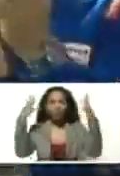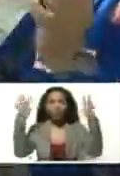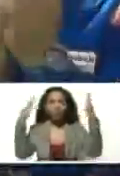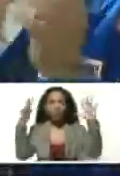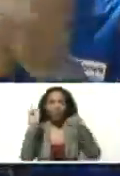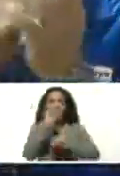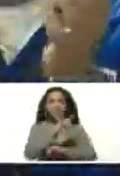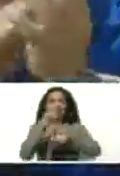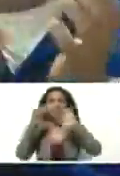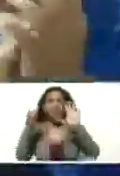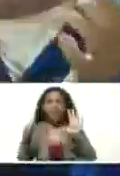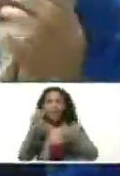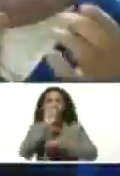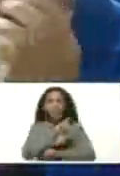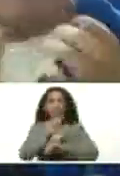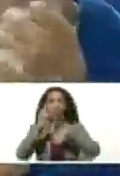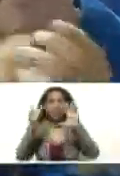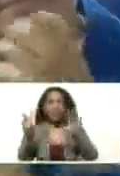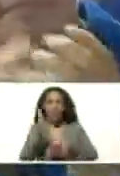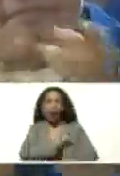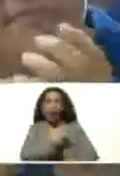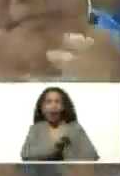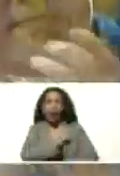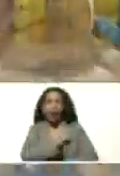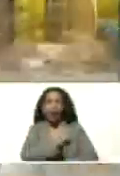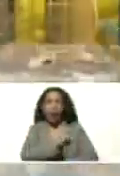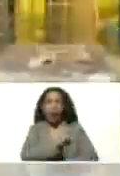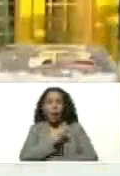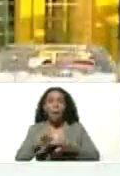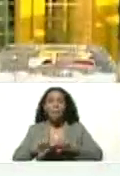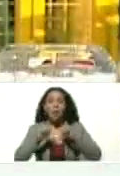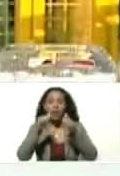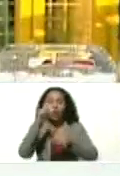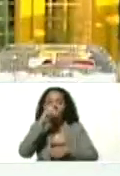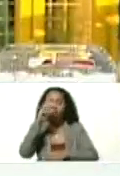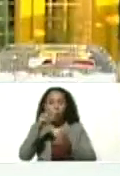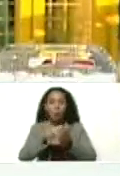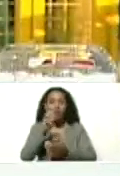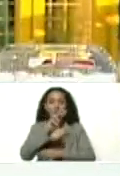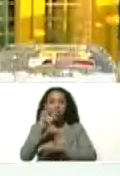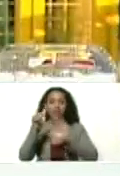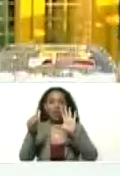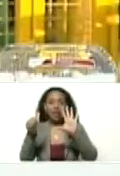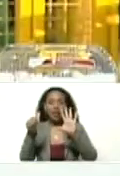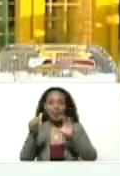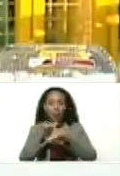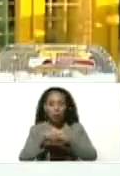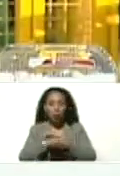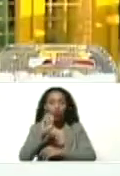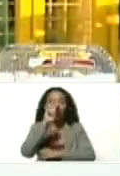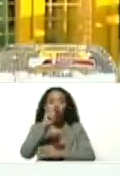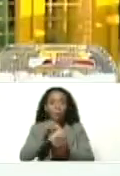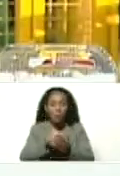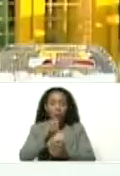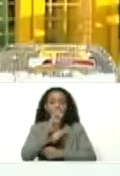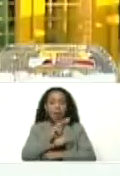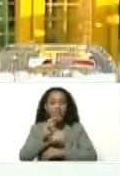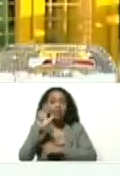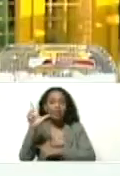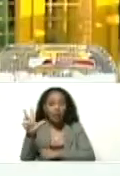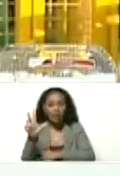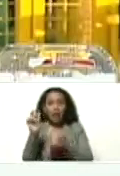16, 17 de enero, empezando el año 2023. Gran